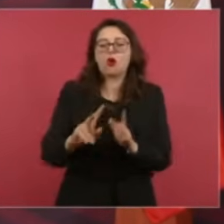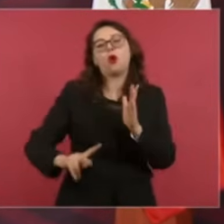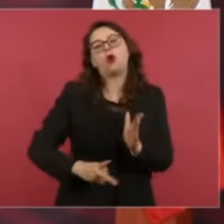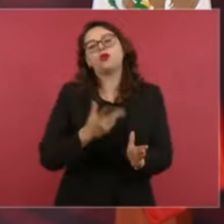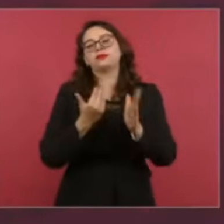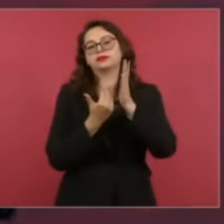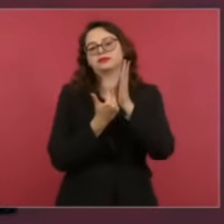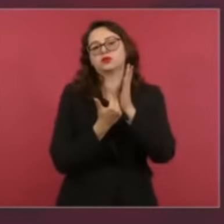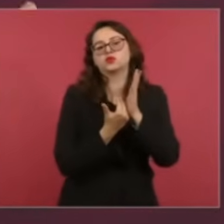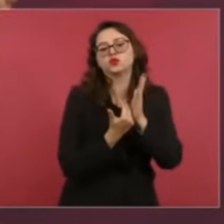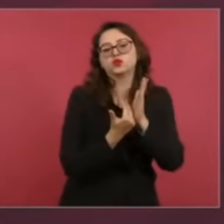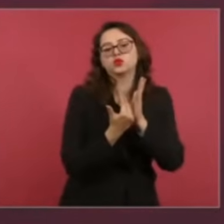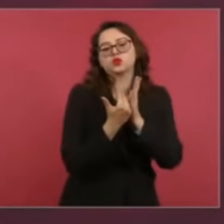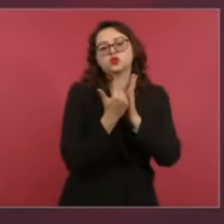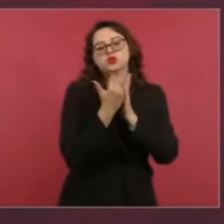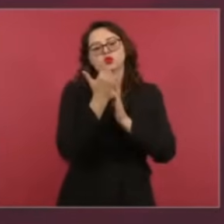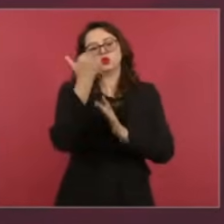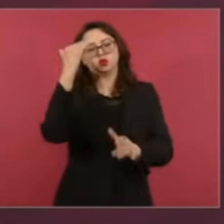se